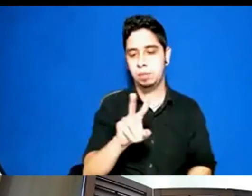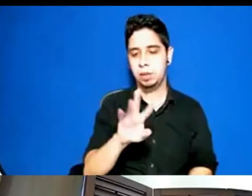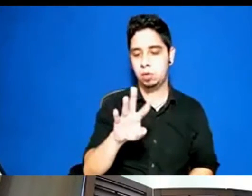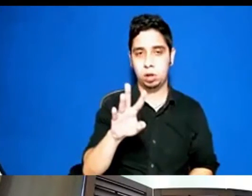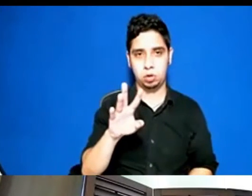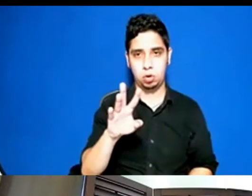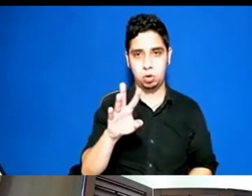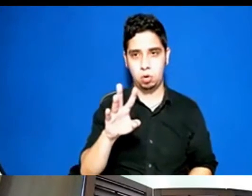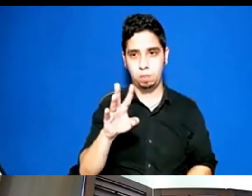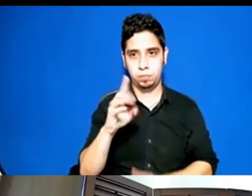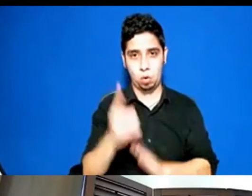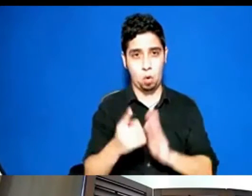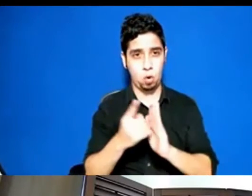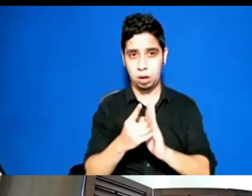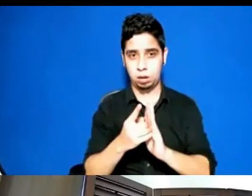también.